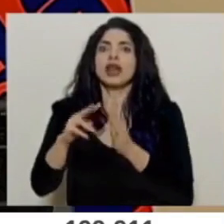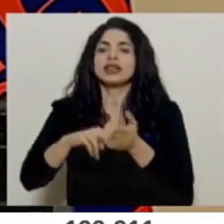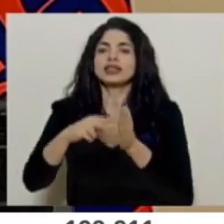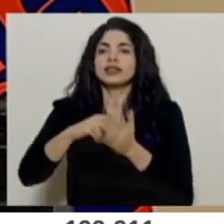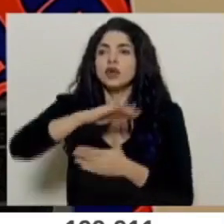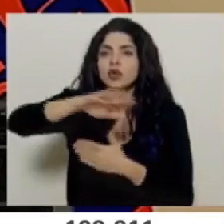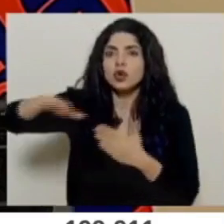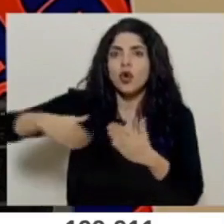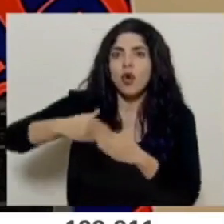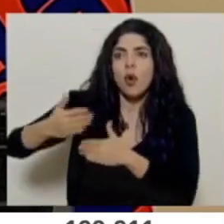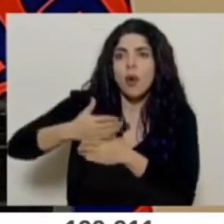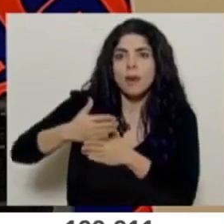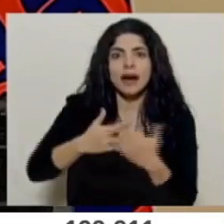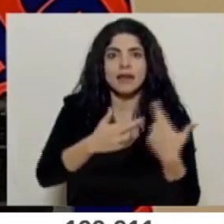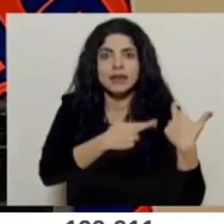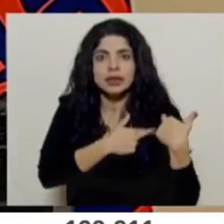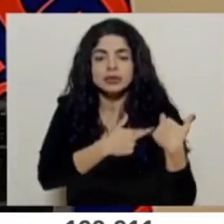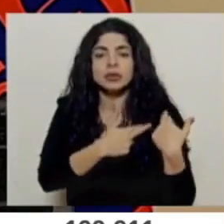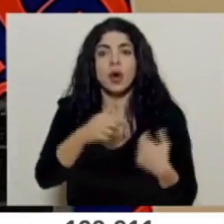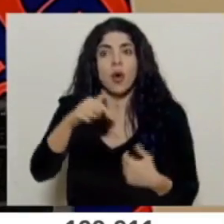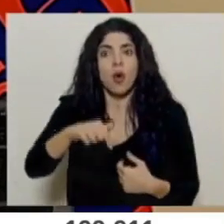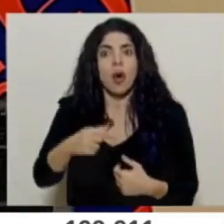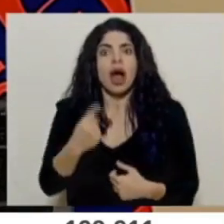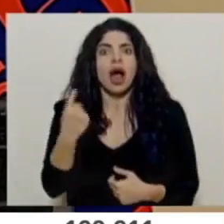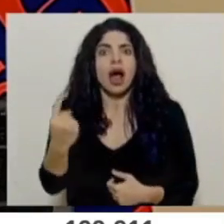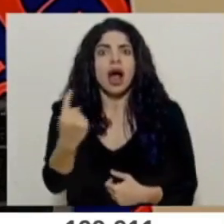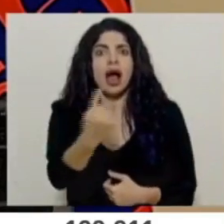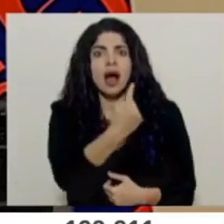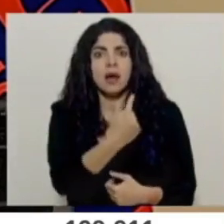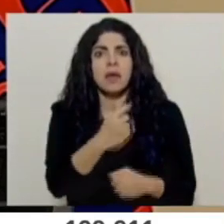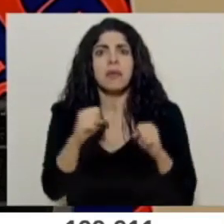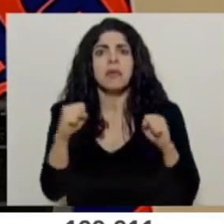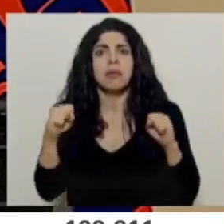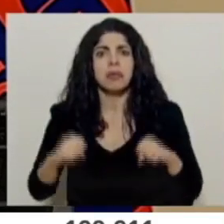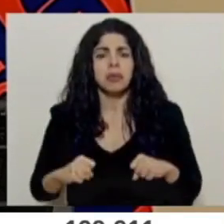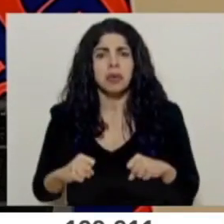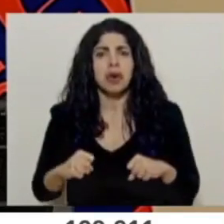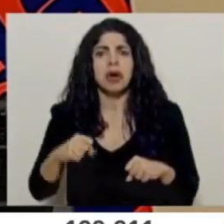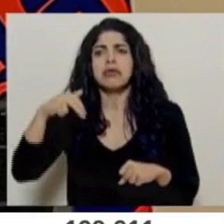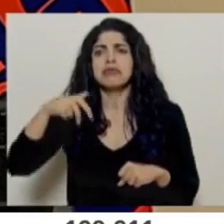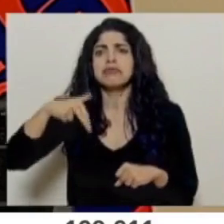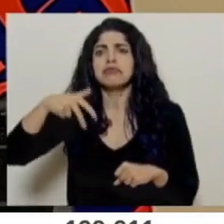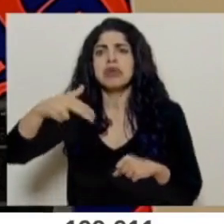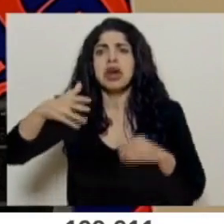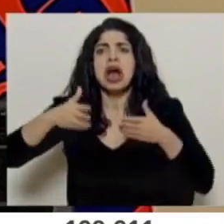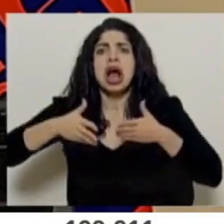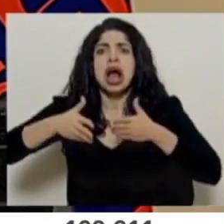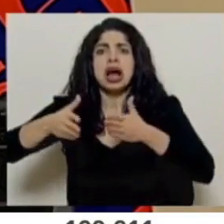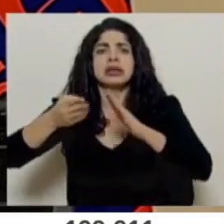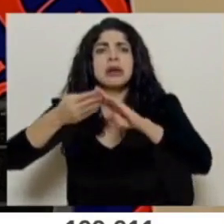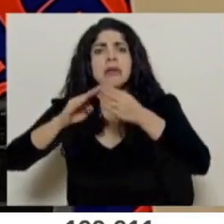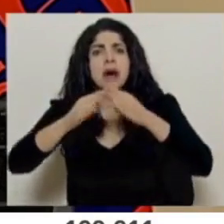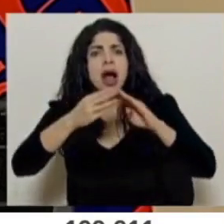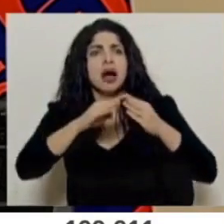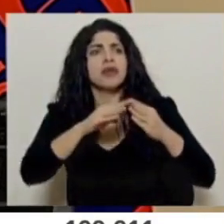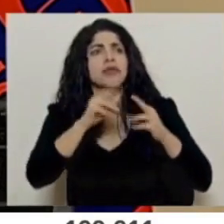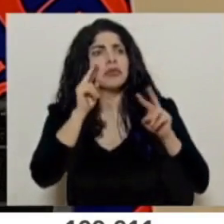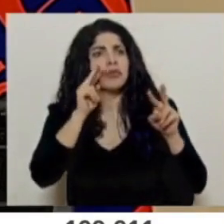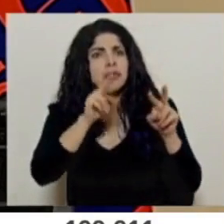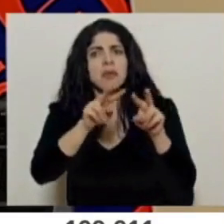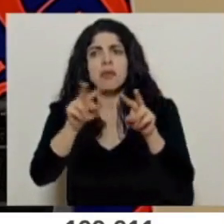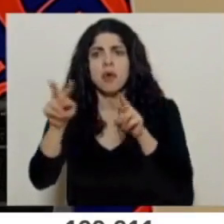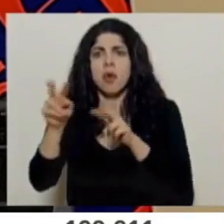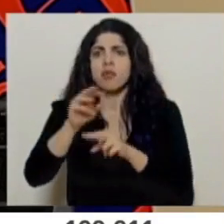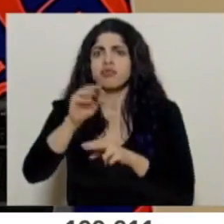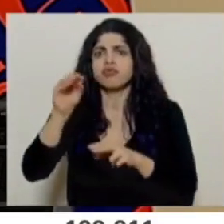compartida. Hoy día cada uno de nosotros puede recorrer calles en nuestros barrios y encontramos un